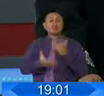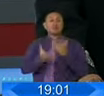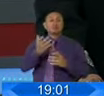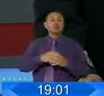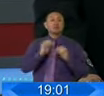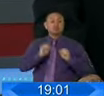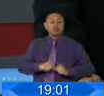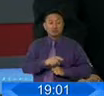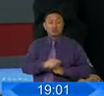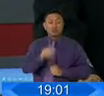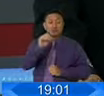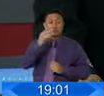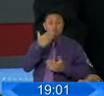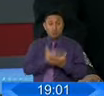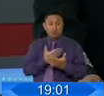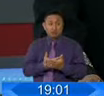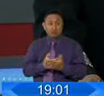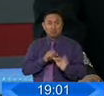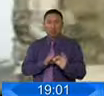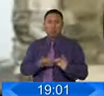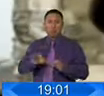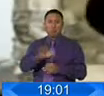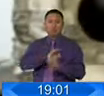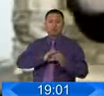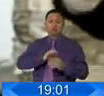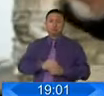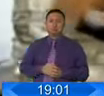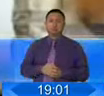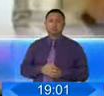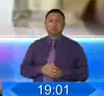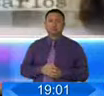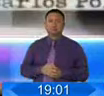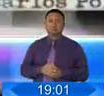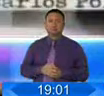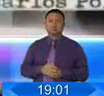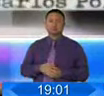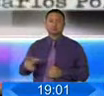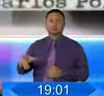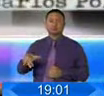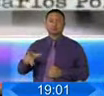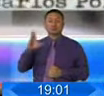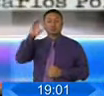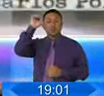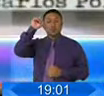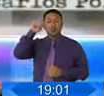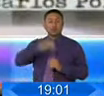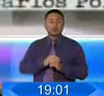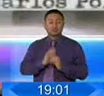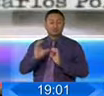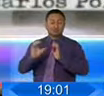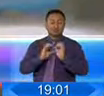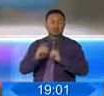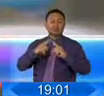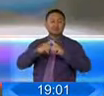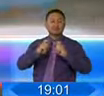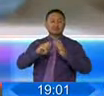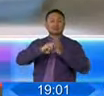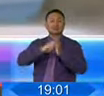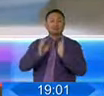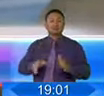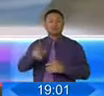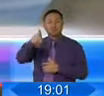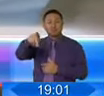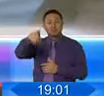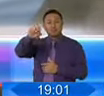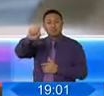de alteración de pruebas. Él comienza a tuitear y usted declaraciones defectuadas en un medio de comunicación por el ex contralor general